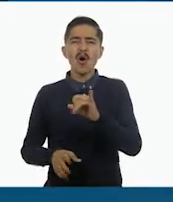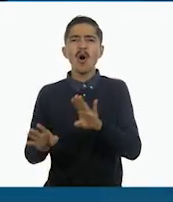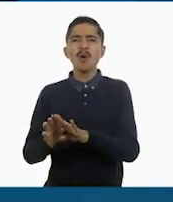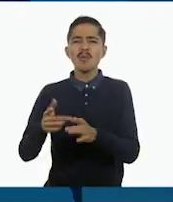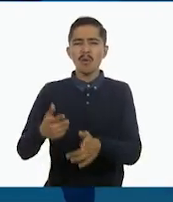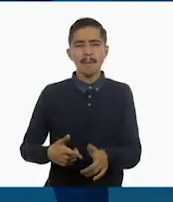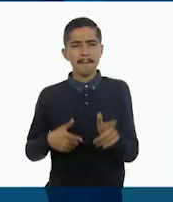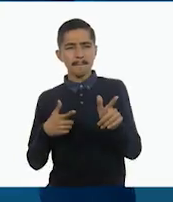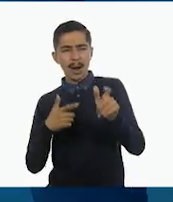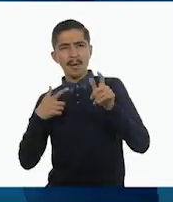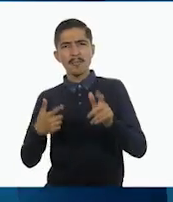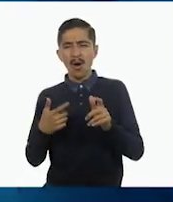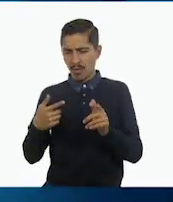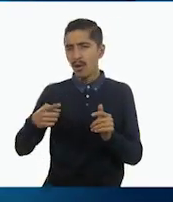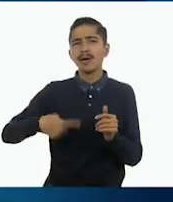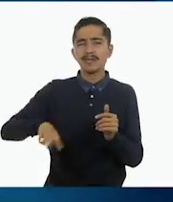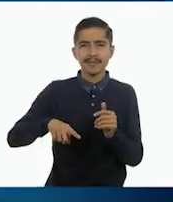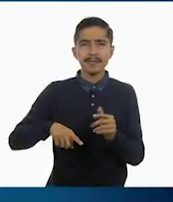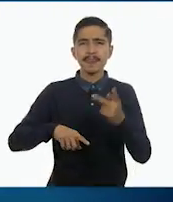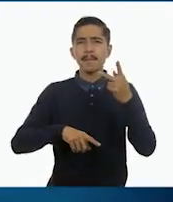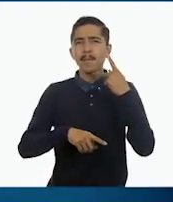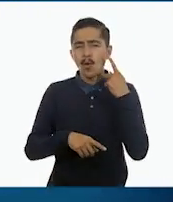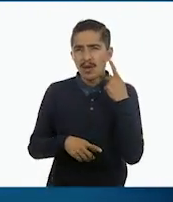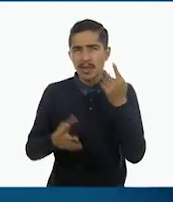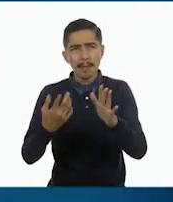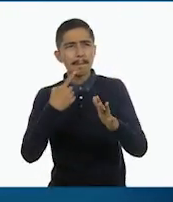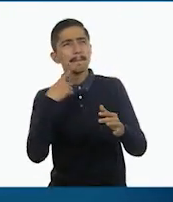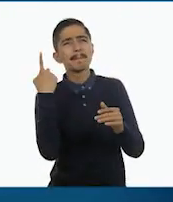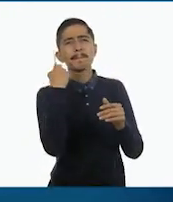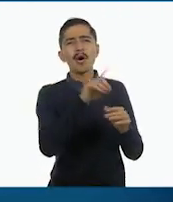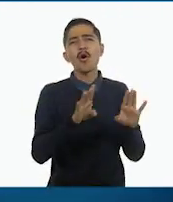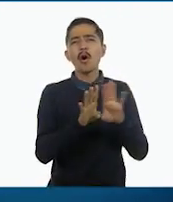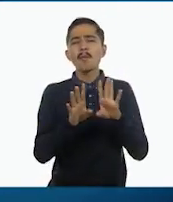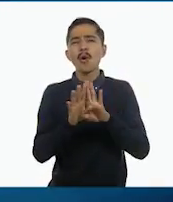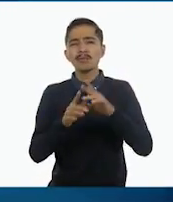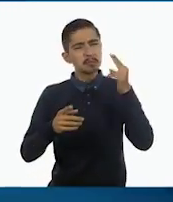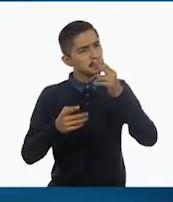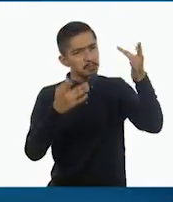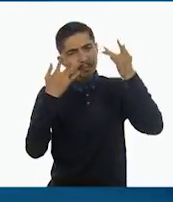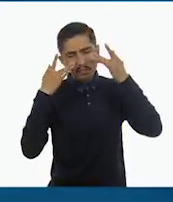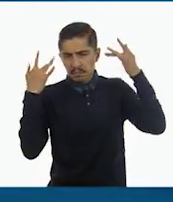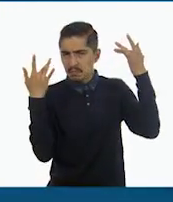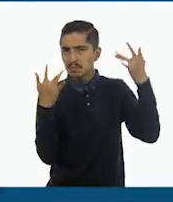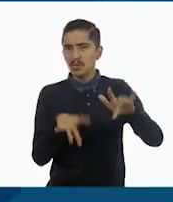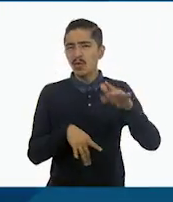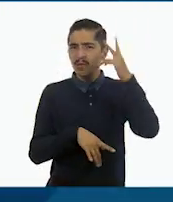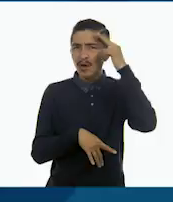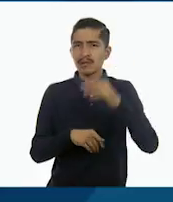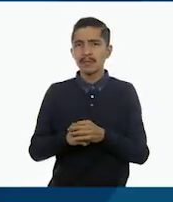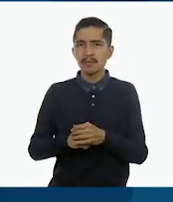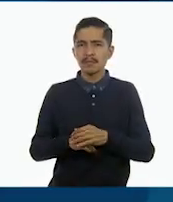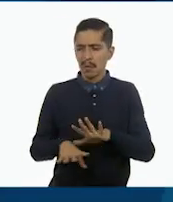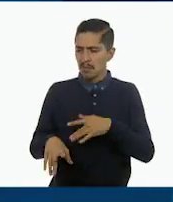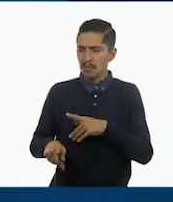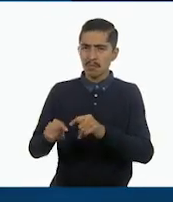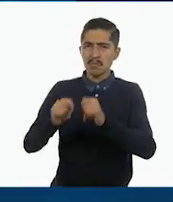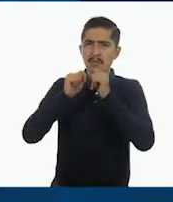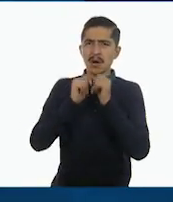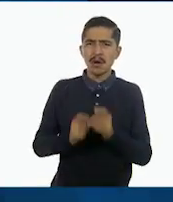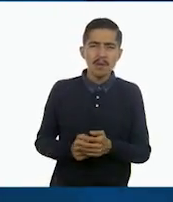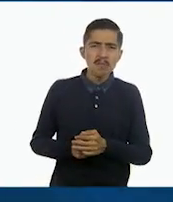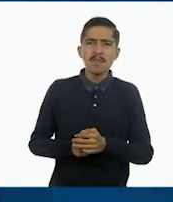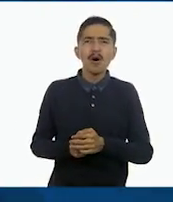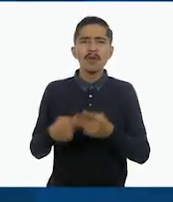armas. Las demandas políticas, como la renuncia de Díaz, no les importaban tanto como las